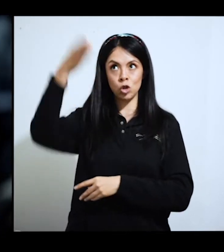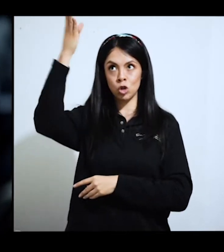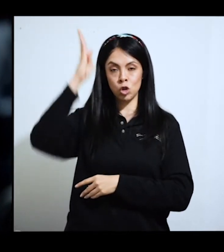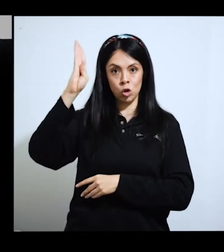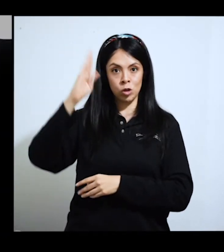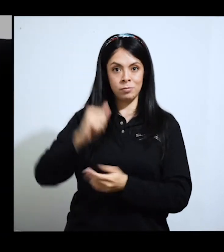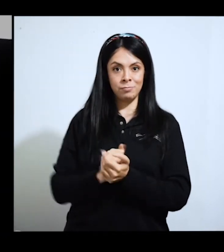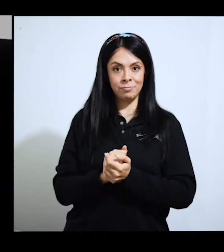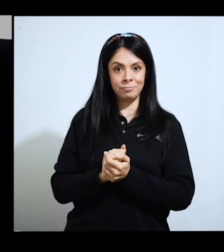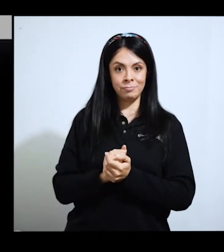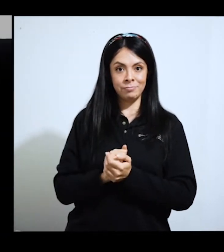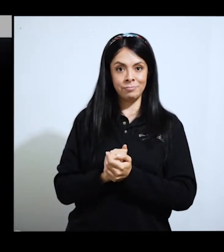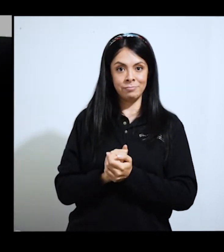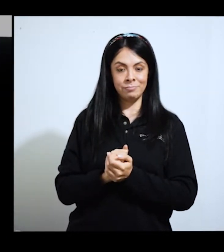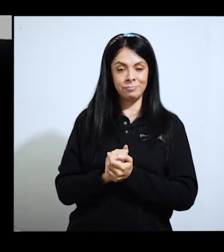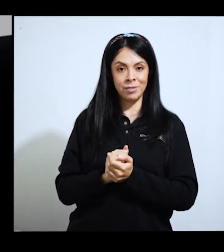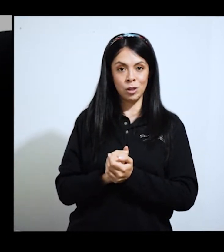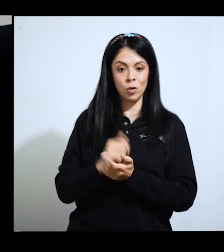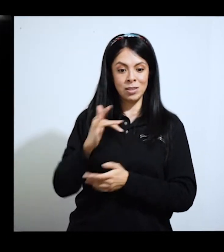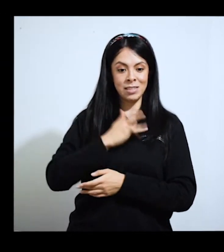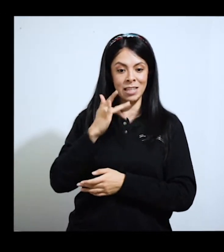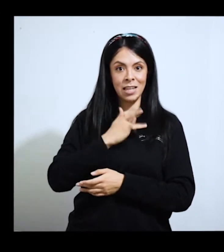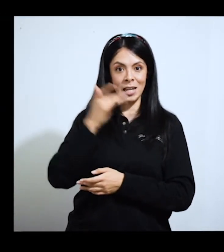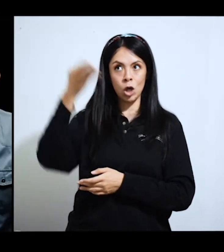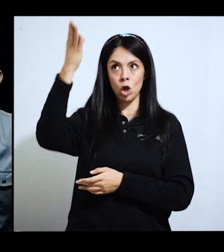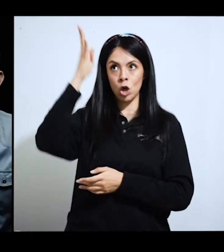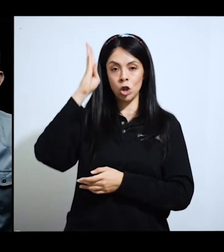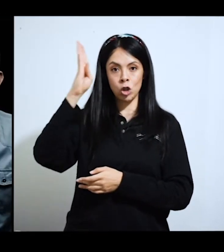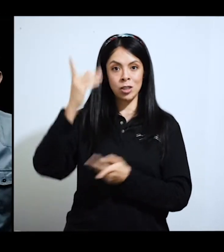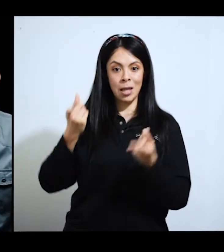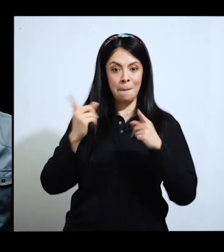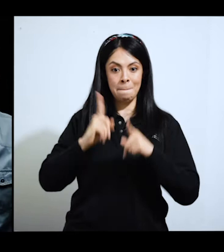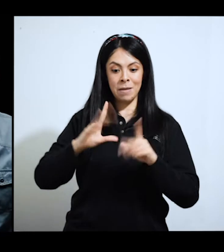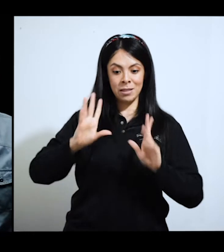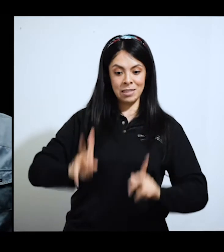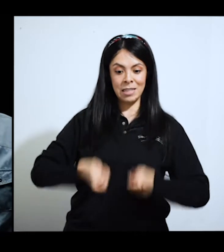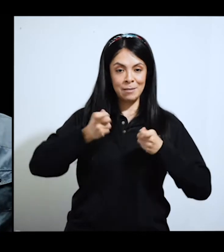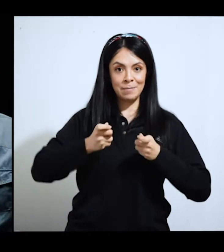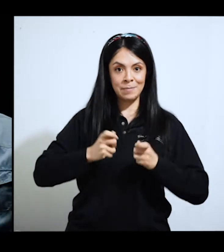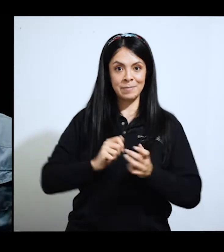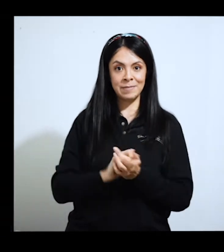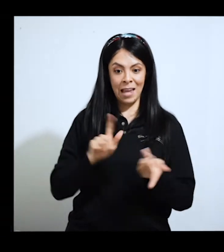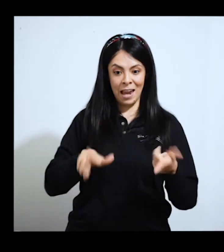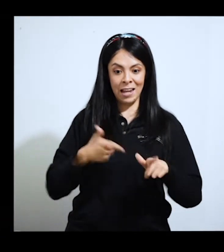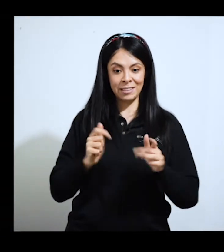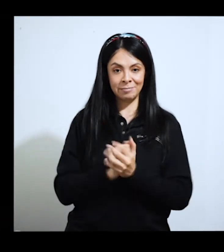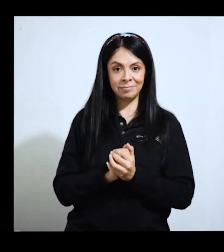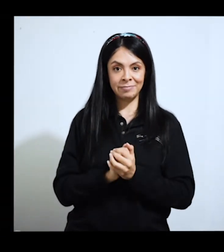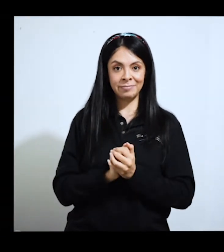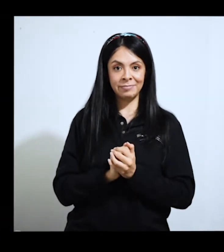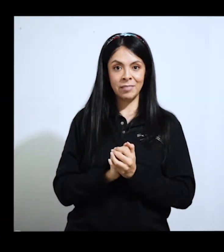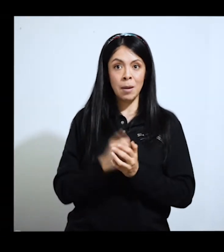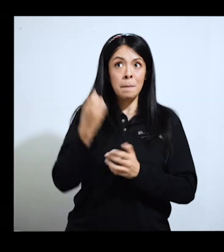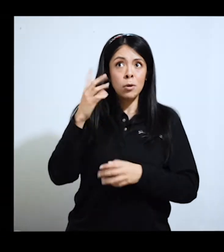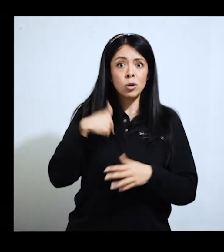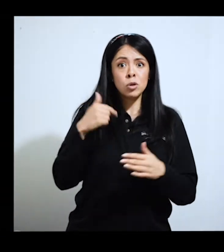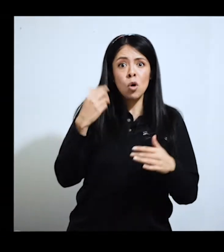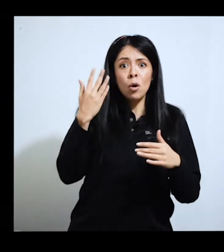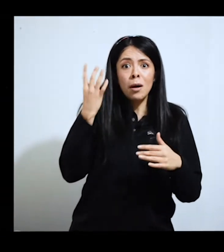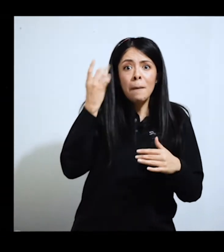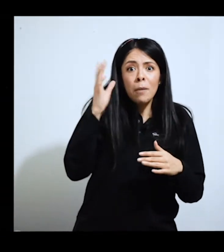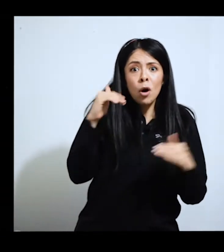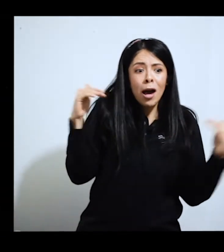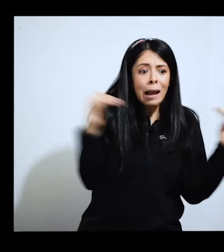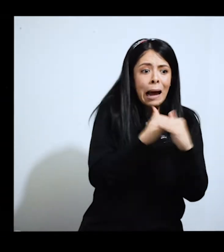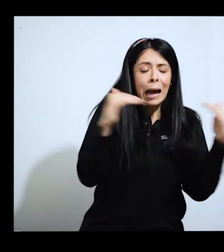mi decisión fue Dios, mi decisión fue hacer con Dios, sentir con Dios, y yo creo que eso salvó mi vida, literalmente, porque yo podría